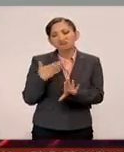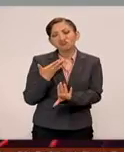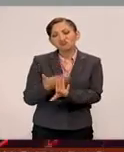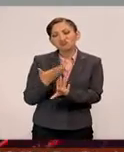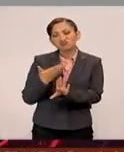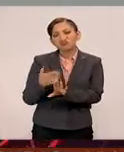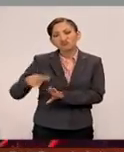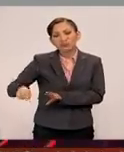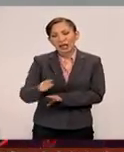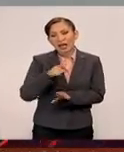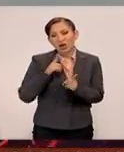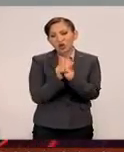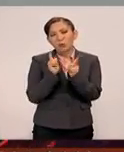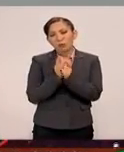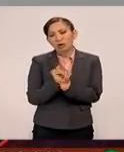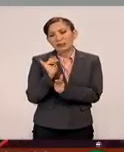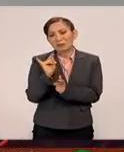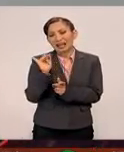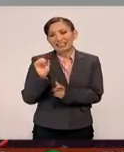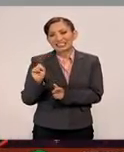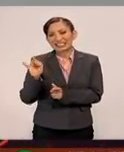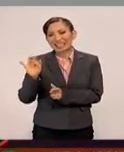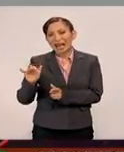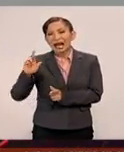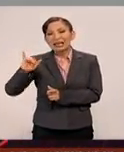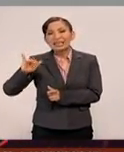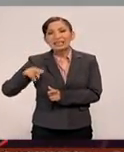en contra del Estado Islámico en Siria e Irak.